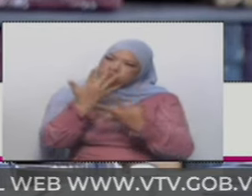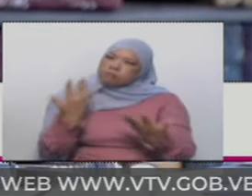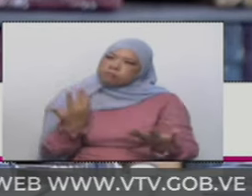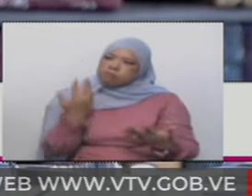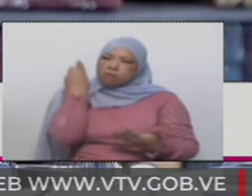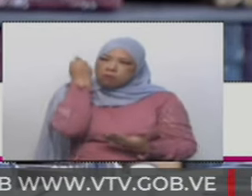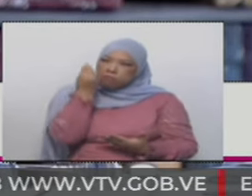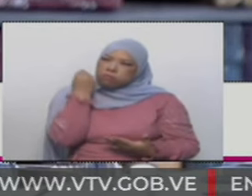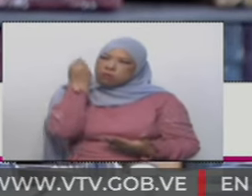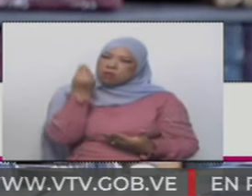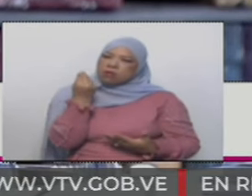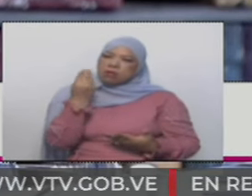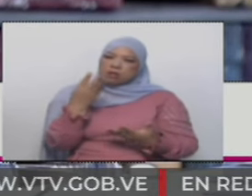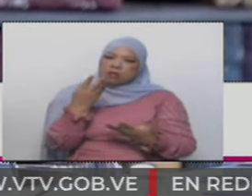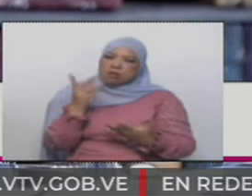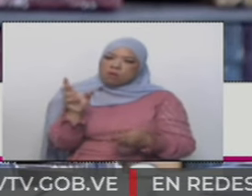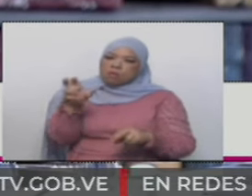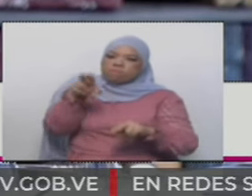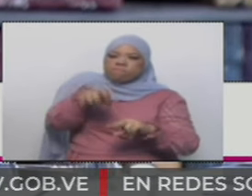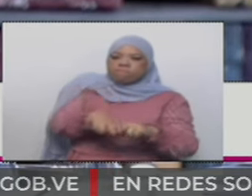se tomó el tiempo